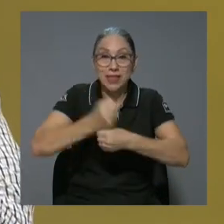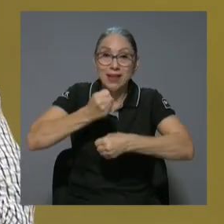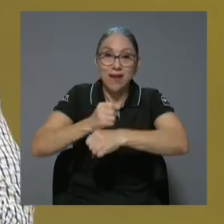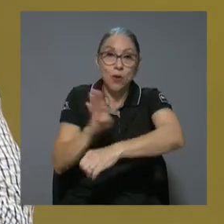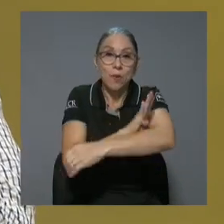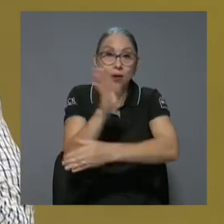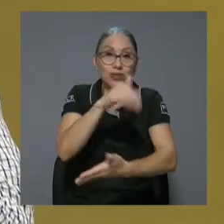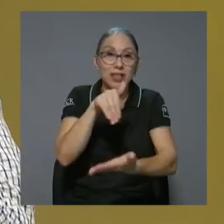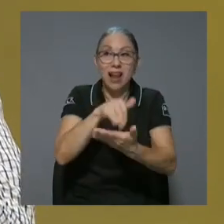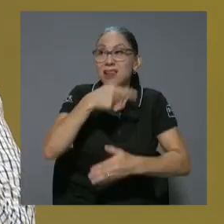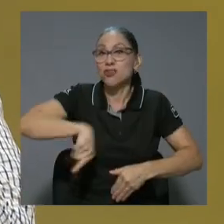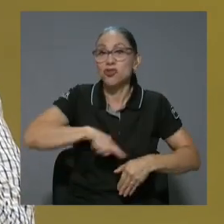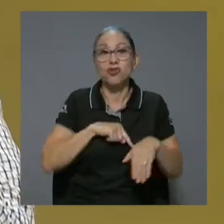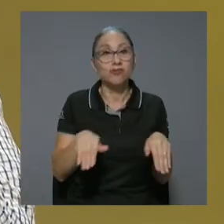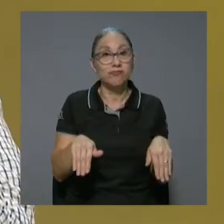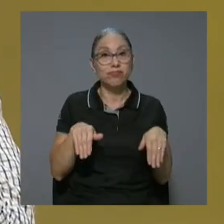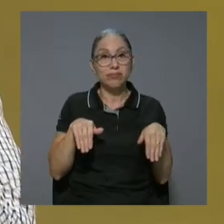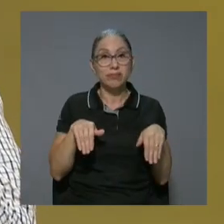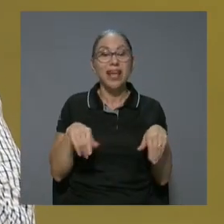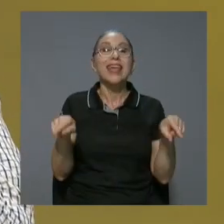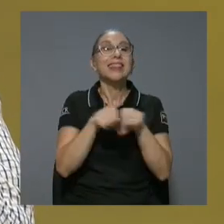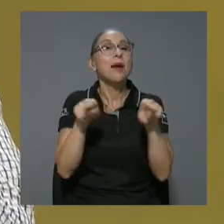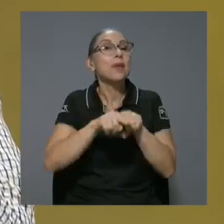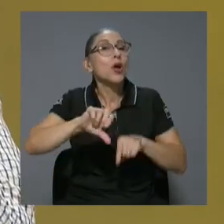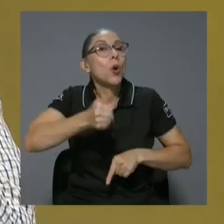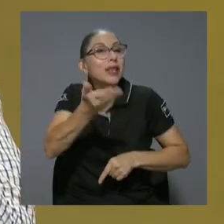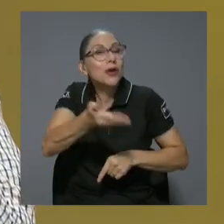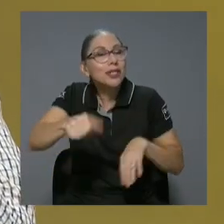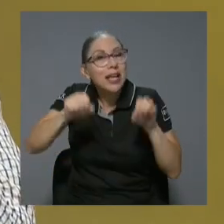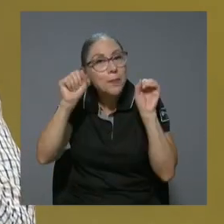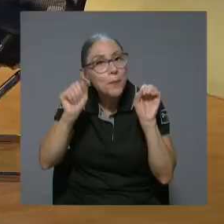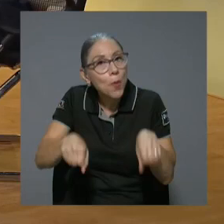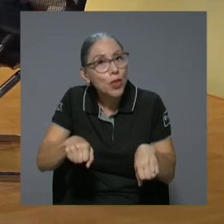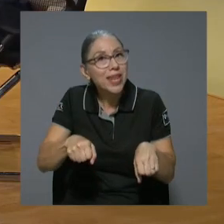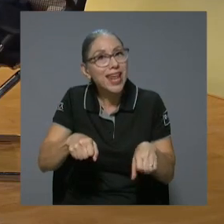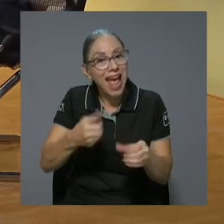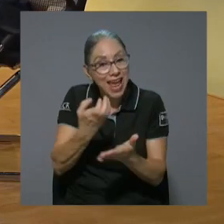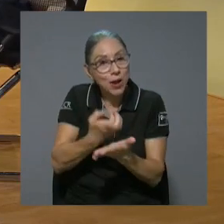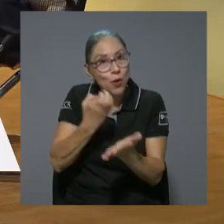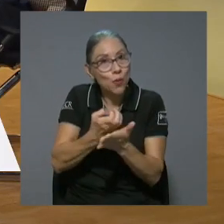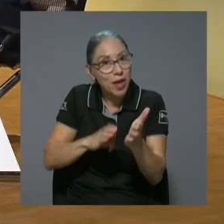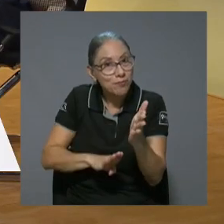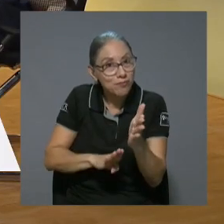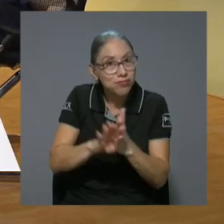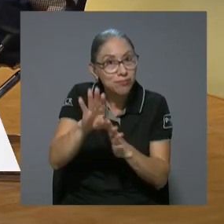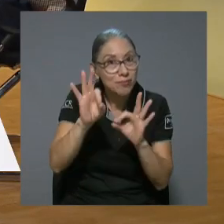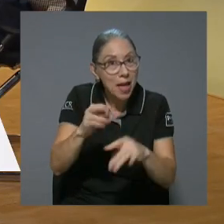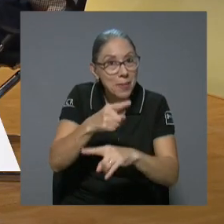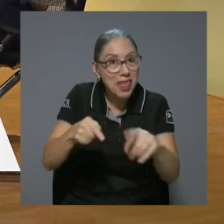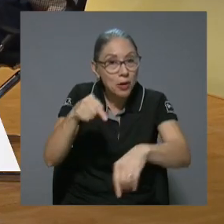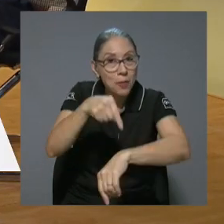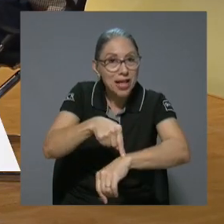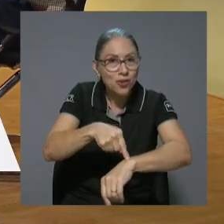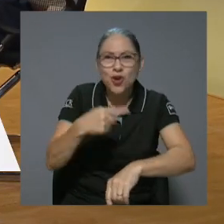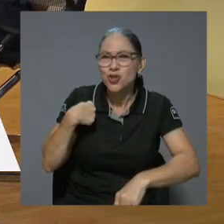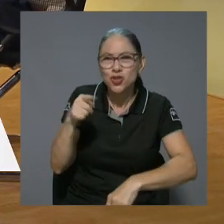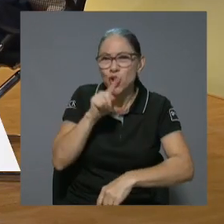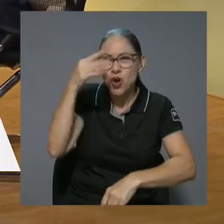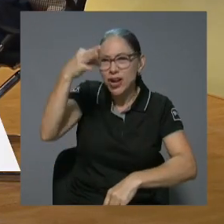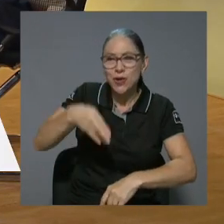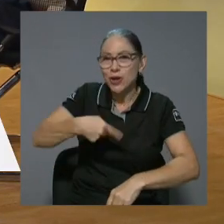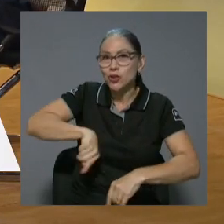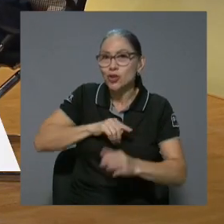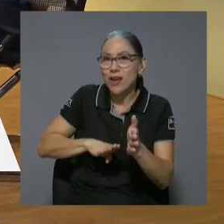que es crucial, la otra cosa que podría jalar el crecimiento de la economía en el mediano plazo, que tampoco creo yo que estemos avanzando mucho, más bien estamos